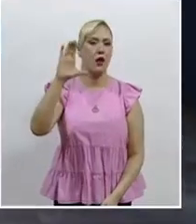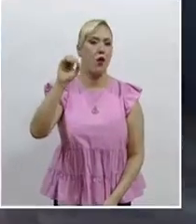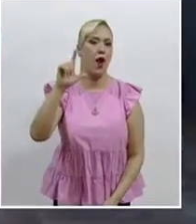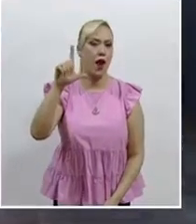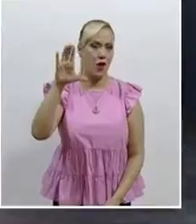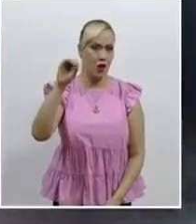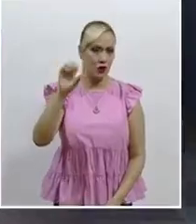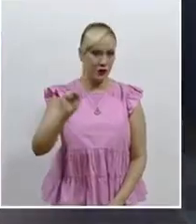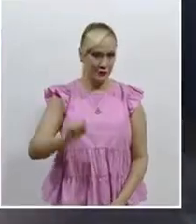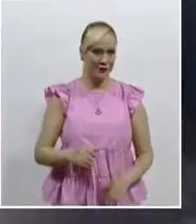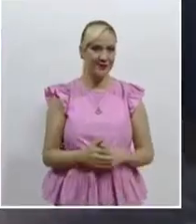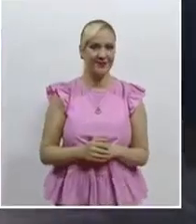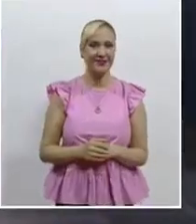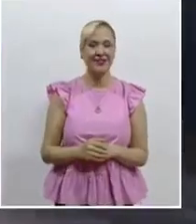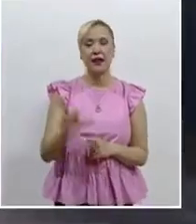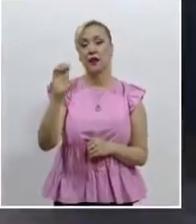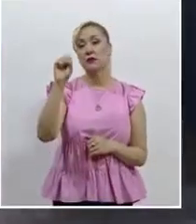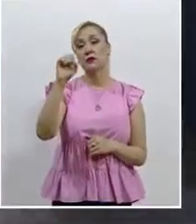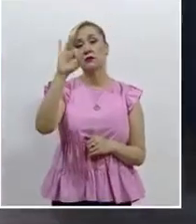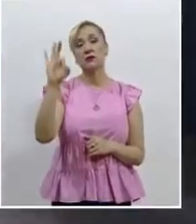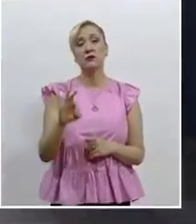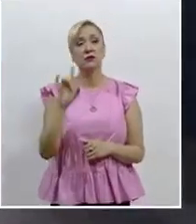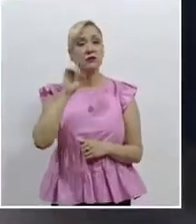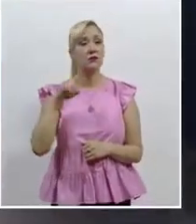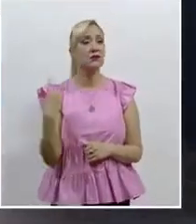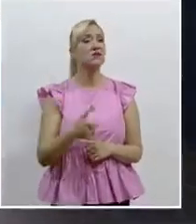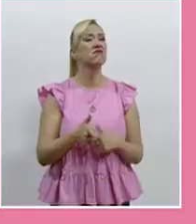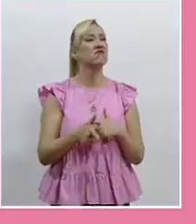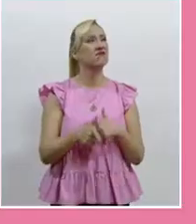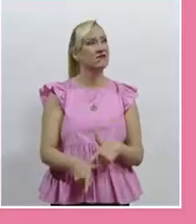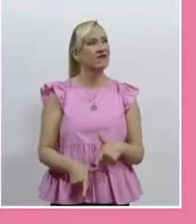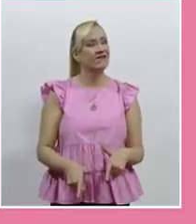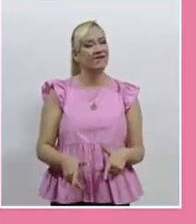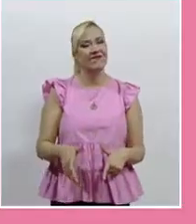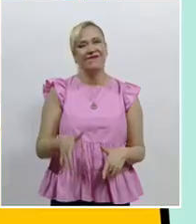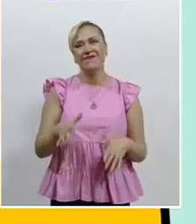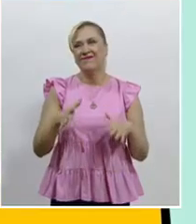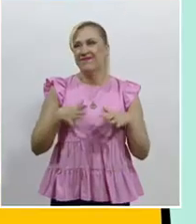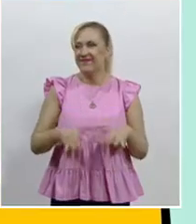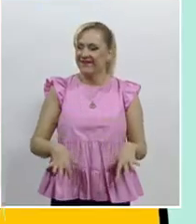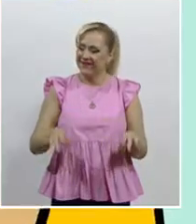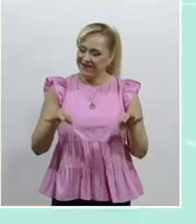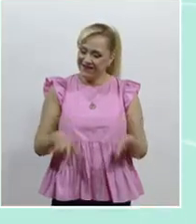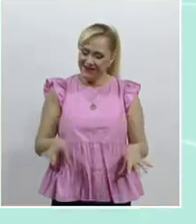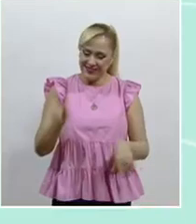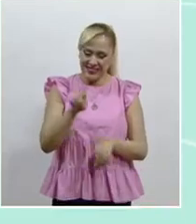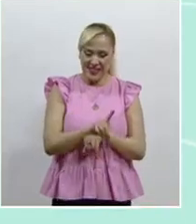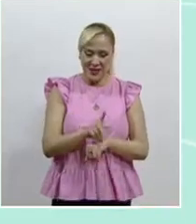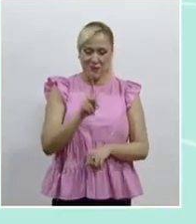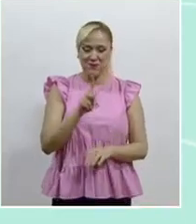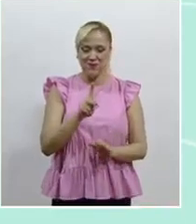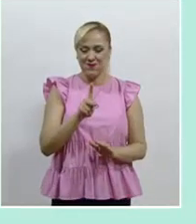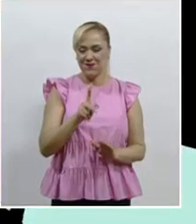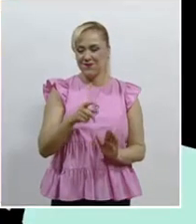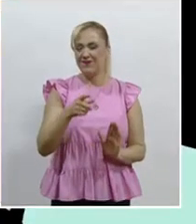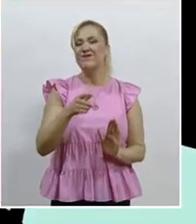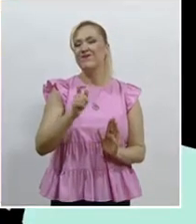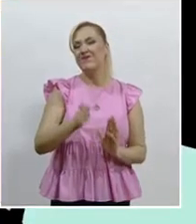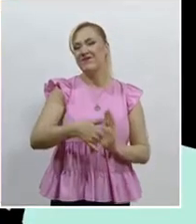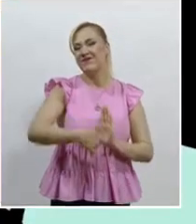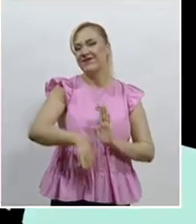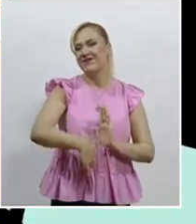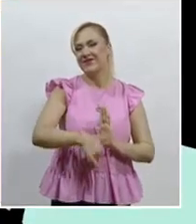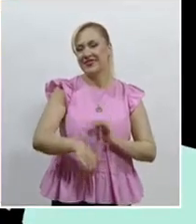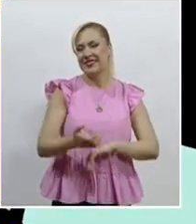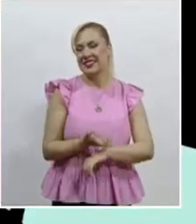El 60% de las mujeres siguen sintiéndose incómodas por su menstruación, pese a que se trata de un proceso fisiológico natural. A